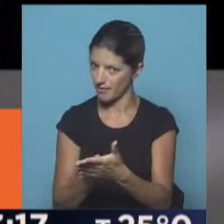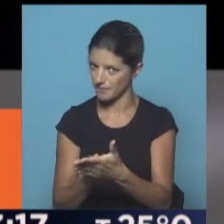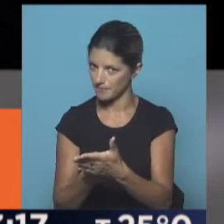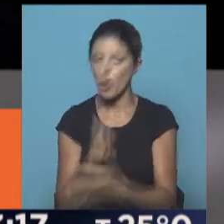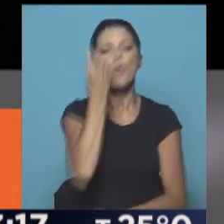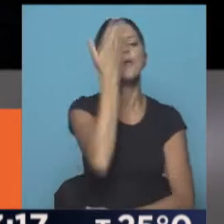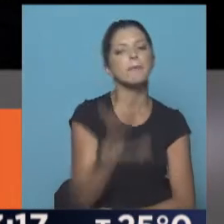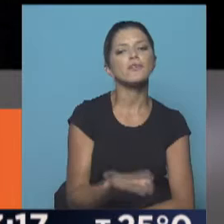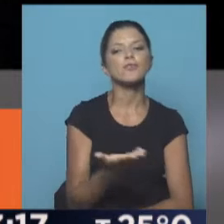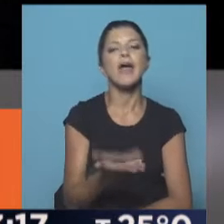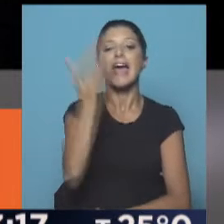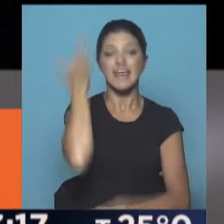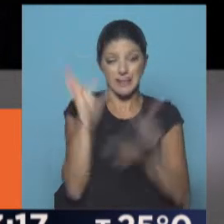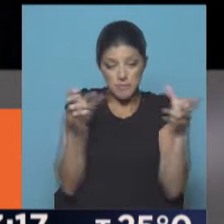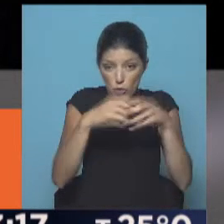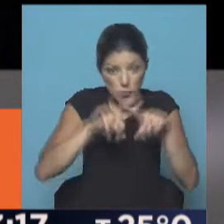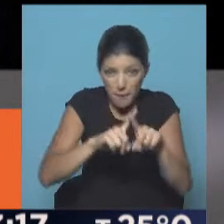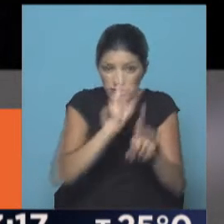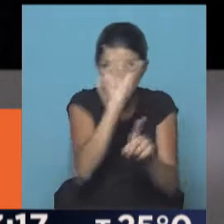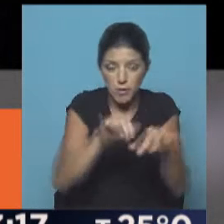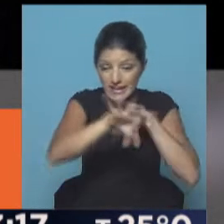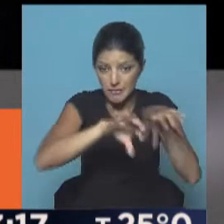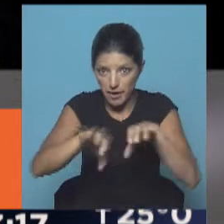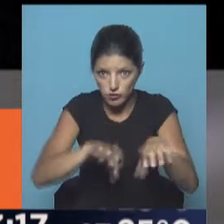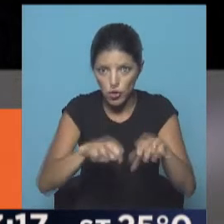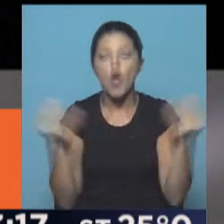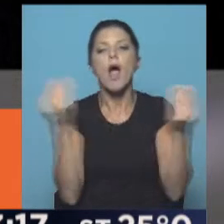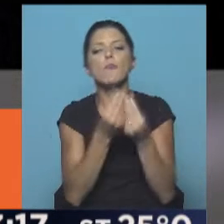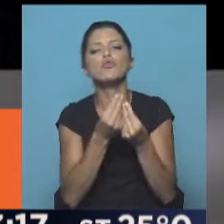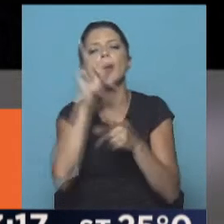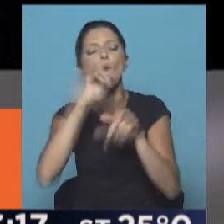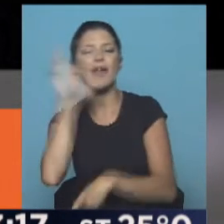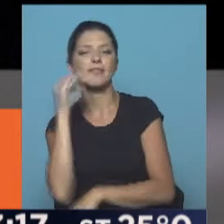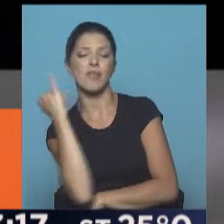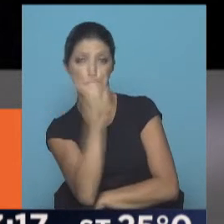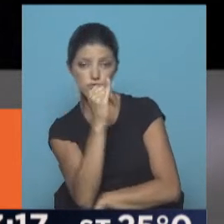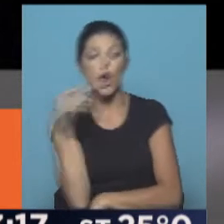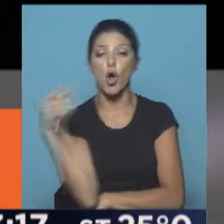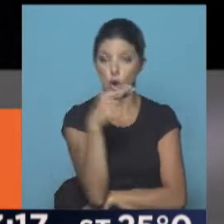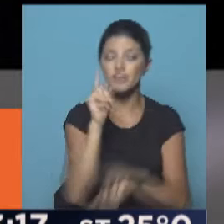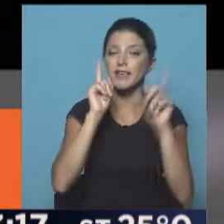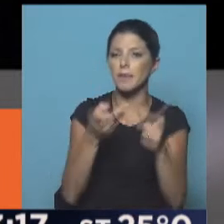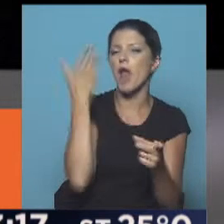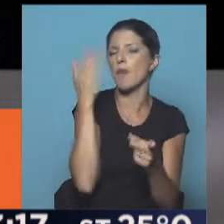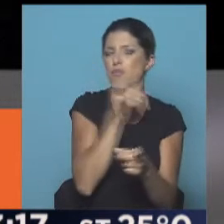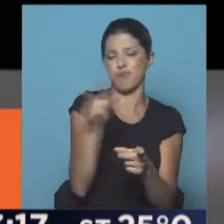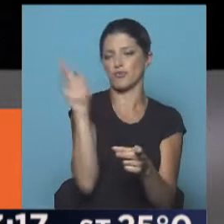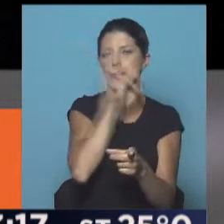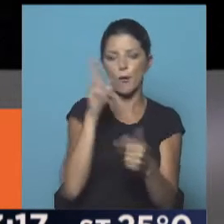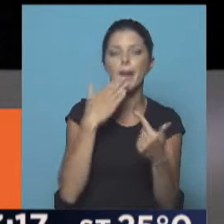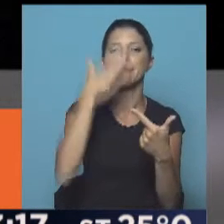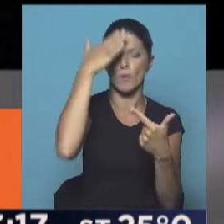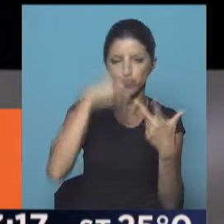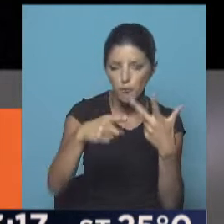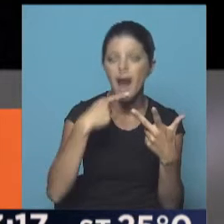que dividió incluso las filas de su propio partido, las acusaciones de agresión sexual en su contra y sus comentarios ofensivos sobre las mujeres, los musulmanes y